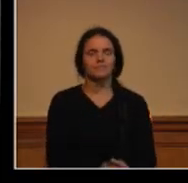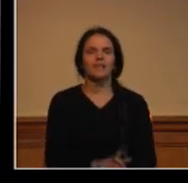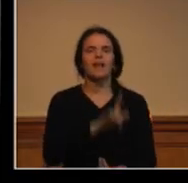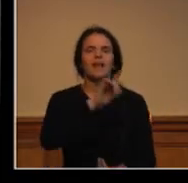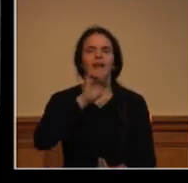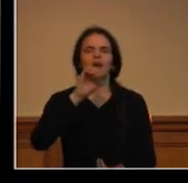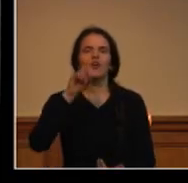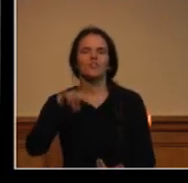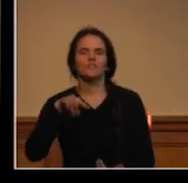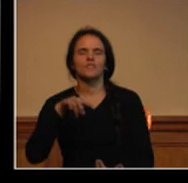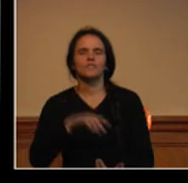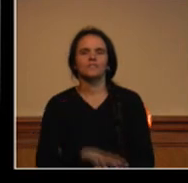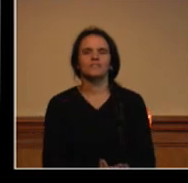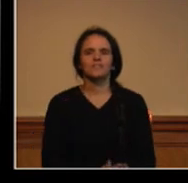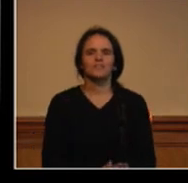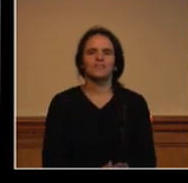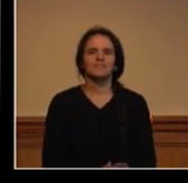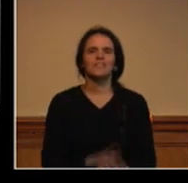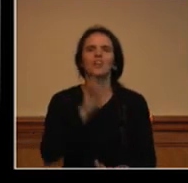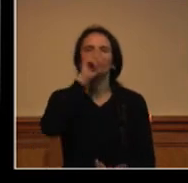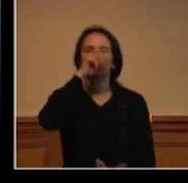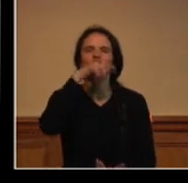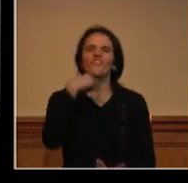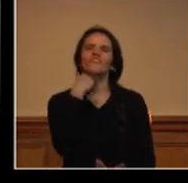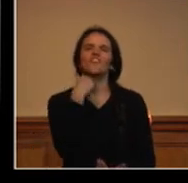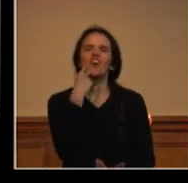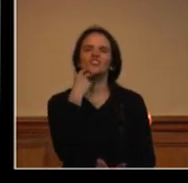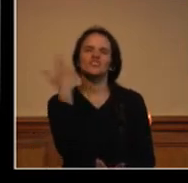León. León.